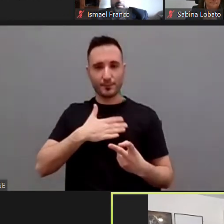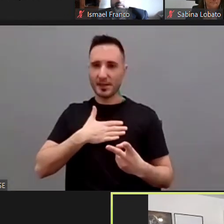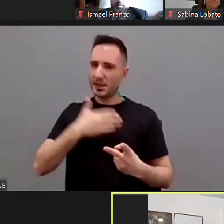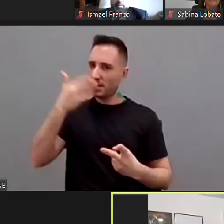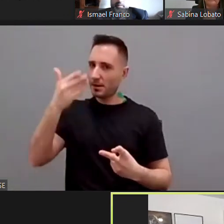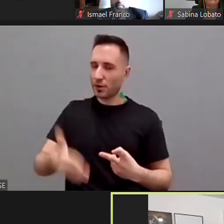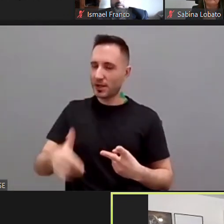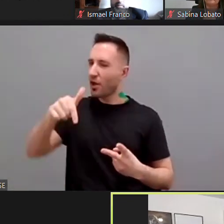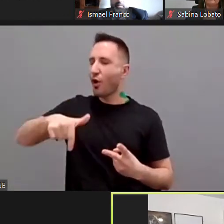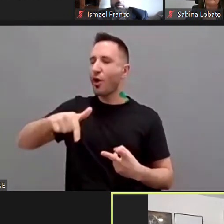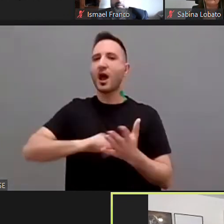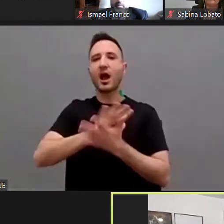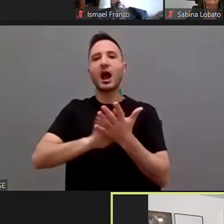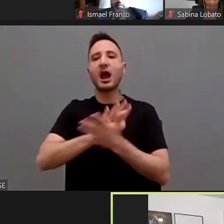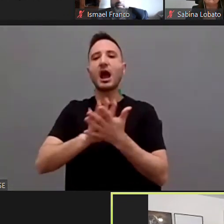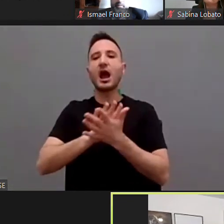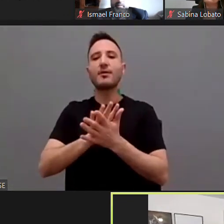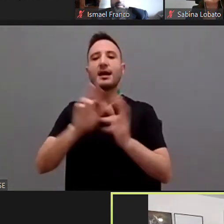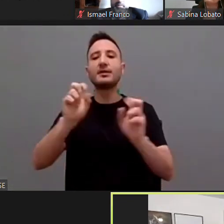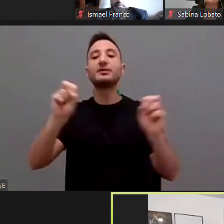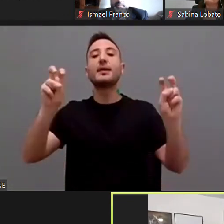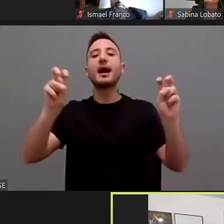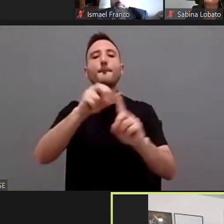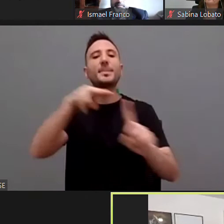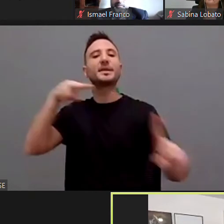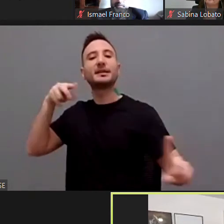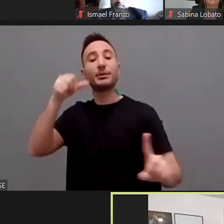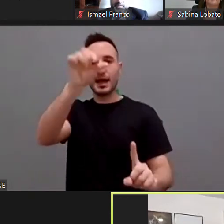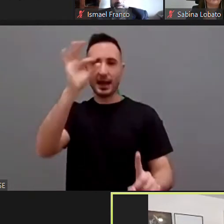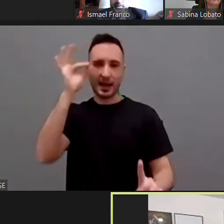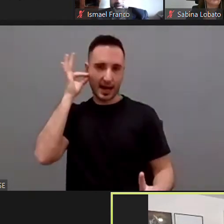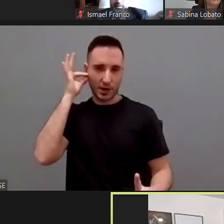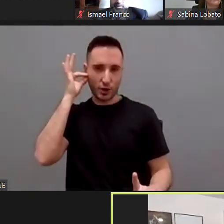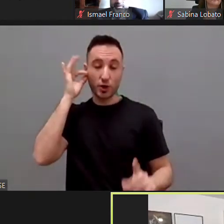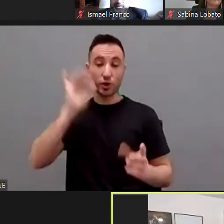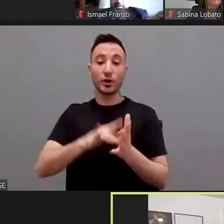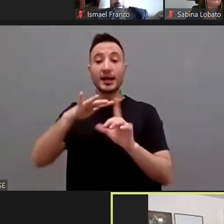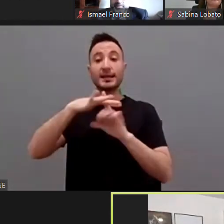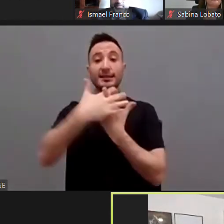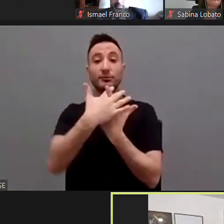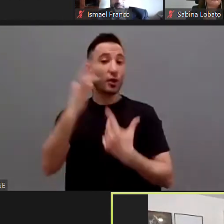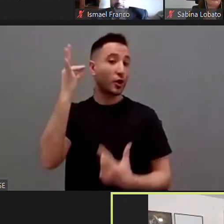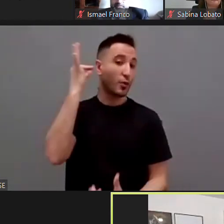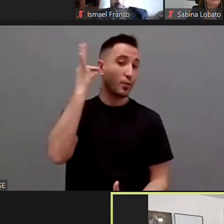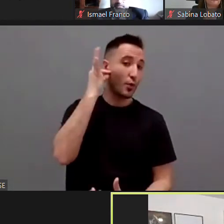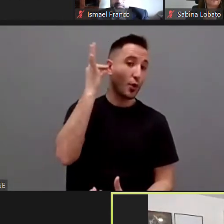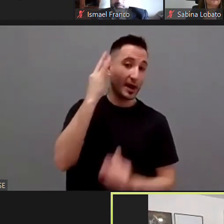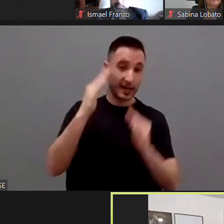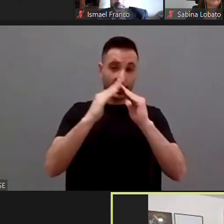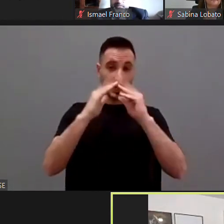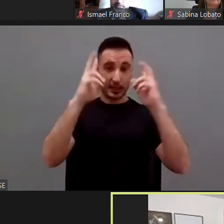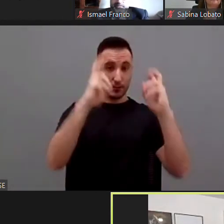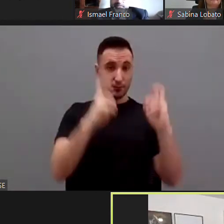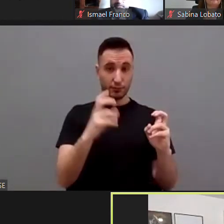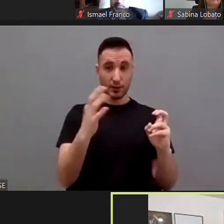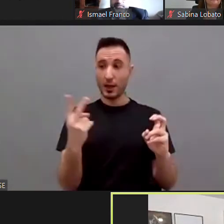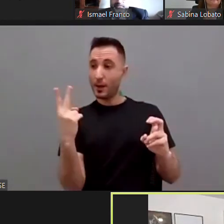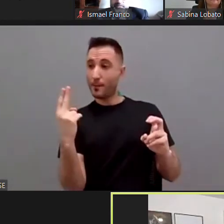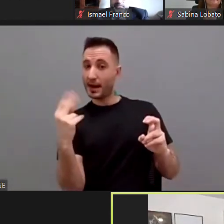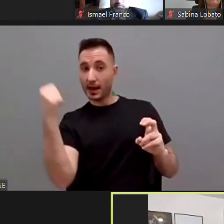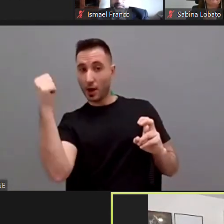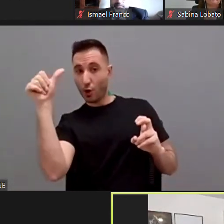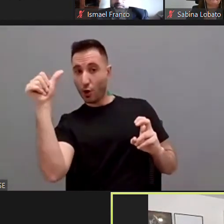cuenta hoy aquí, que es la perspectiva de género. En los casos en los que las mujeres estaban confinadas con sus parejas